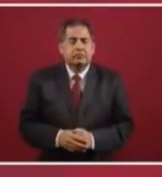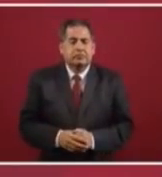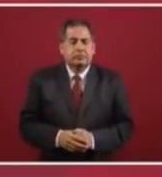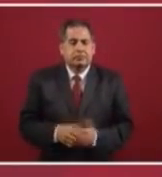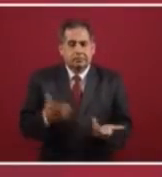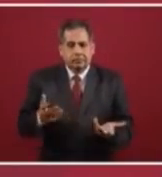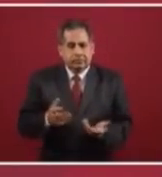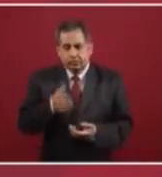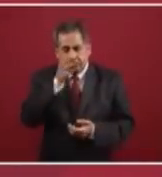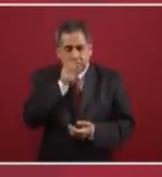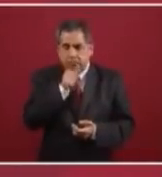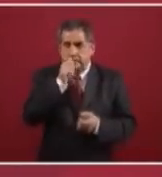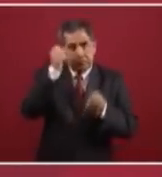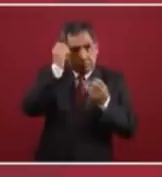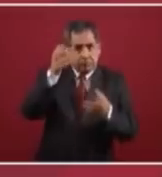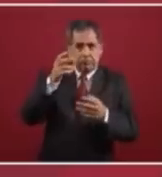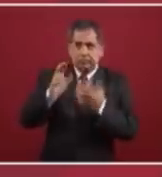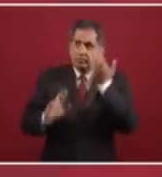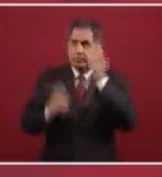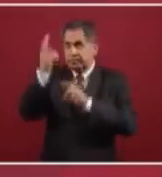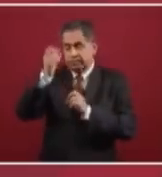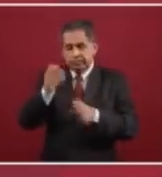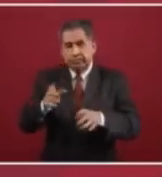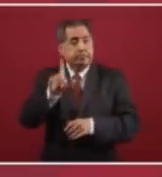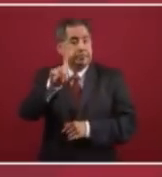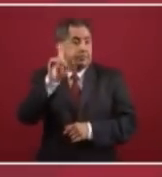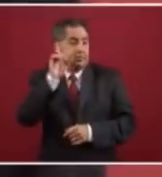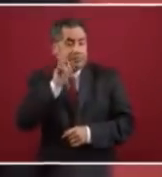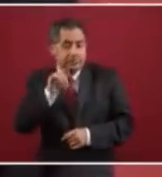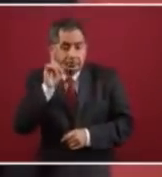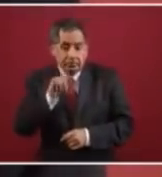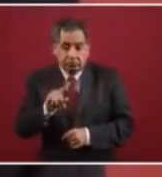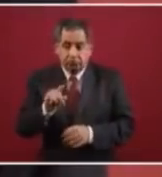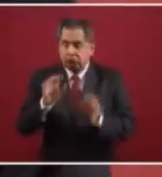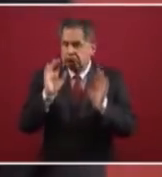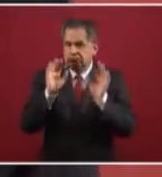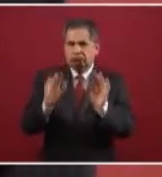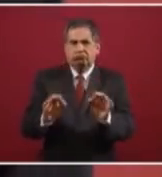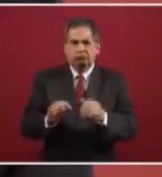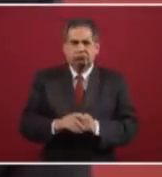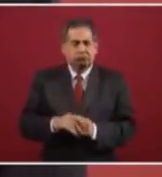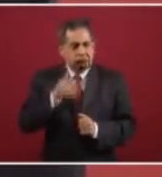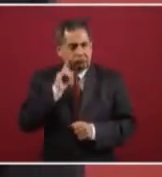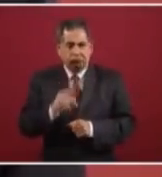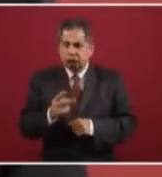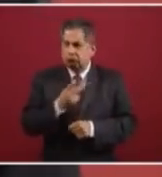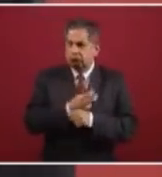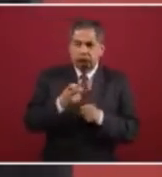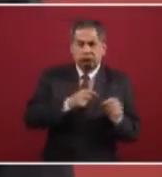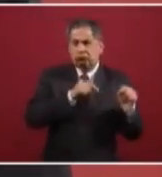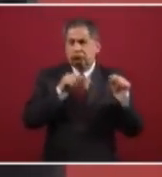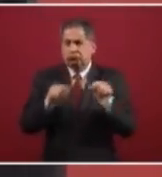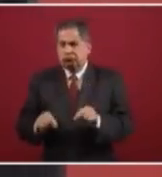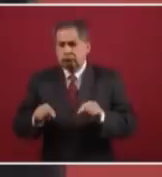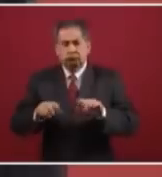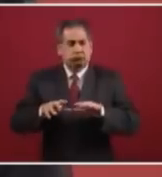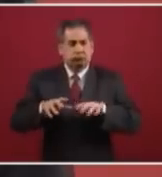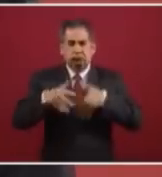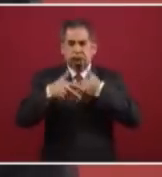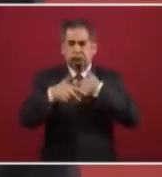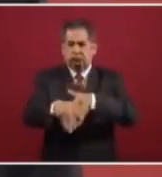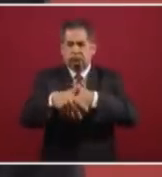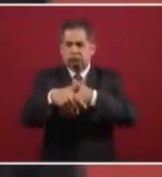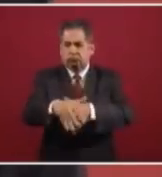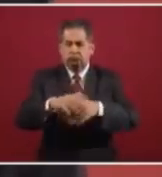Entonces no podemos olvidar la revolución. Mañana estamos invitados al desfile.